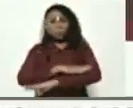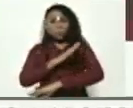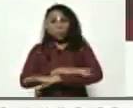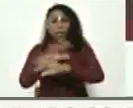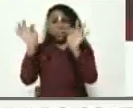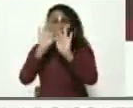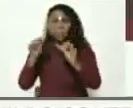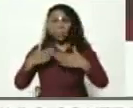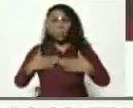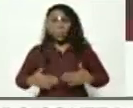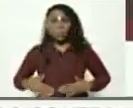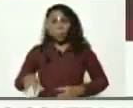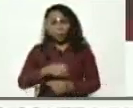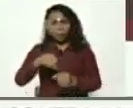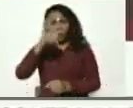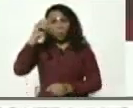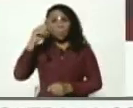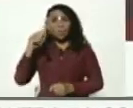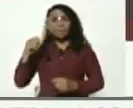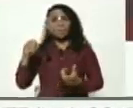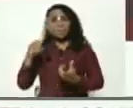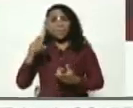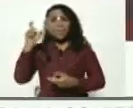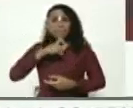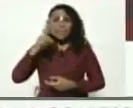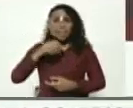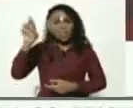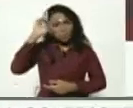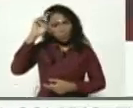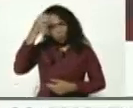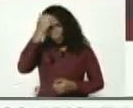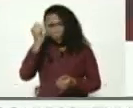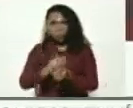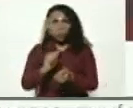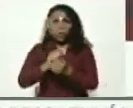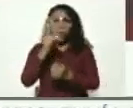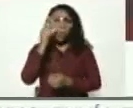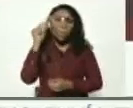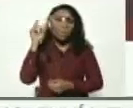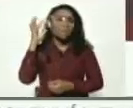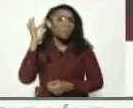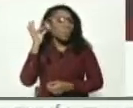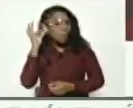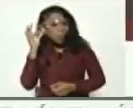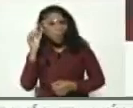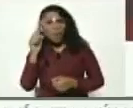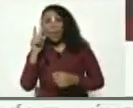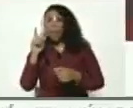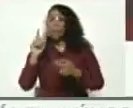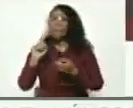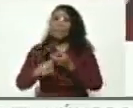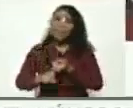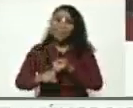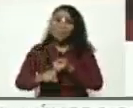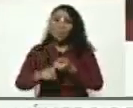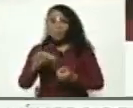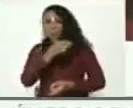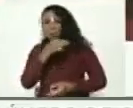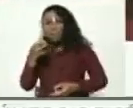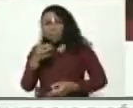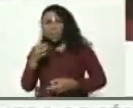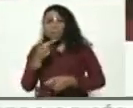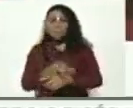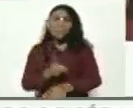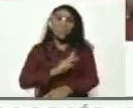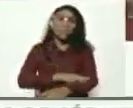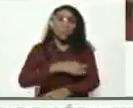el cuerpo al alma, el apetito a la razón, los brutos al hombre, la mujer al marido, lo imperfecto a lo perfecto, lo peor a lo